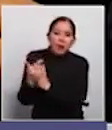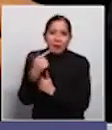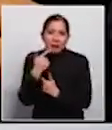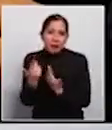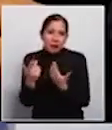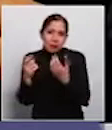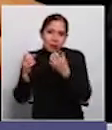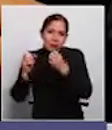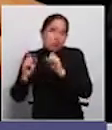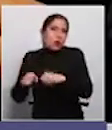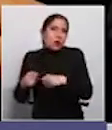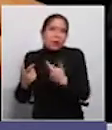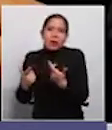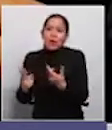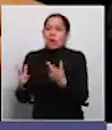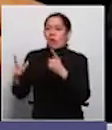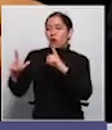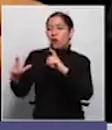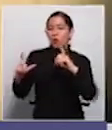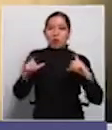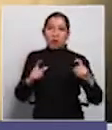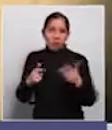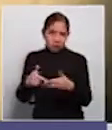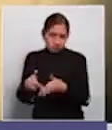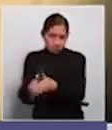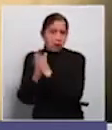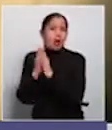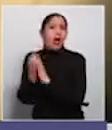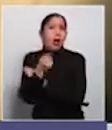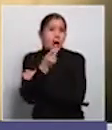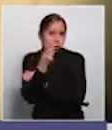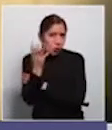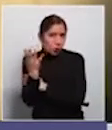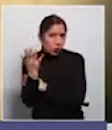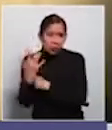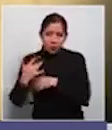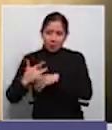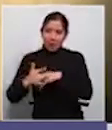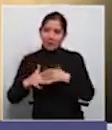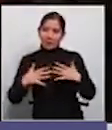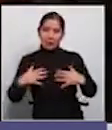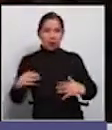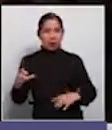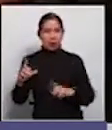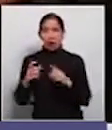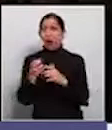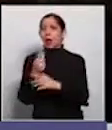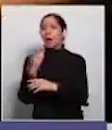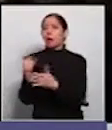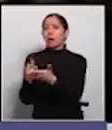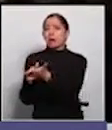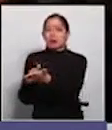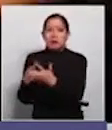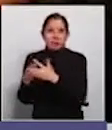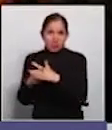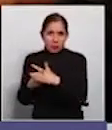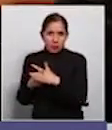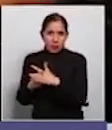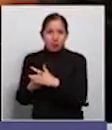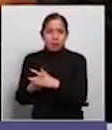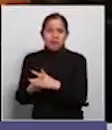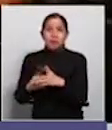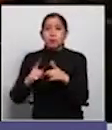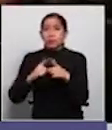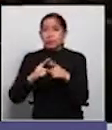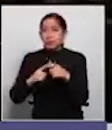a proporcionar imágenes con la menor cantidad de ropa. Entonces, en todo caso, si bien hay un